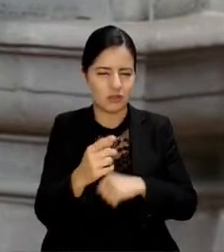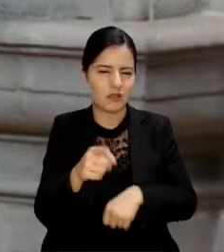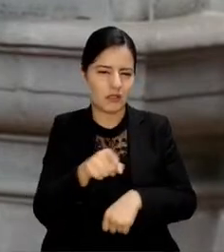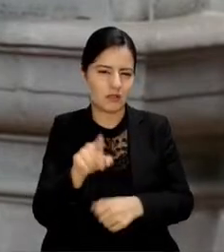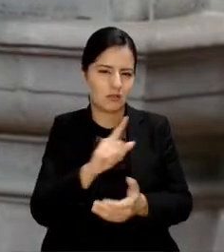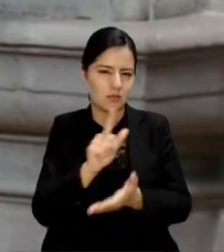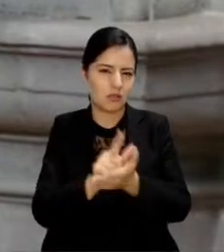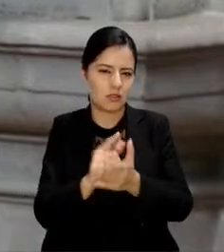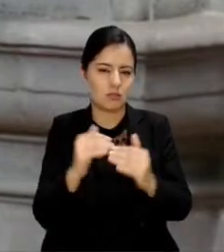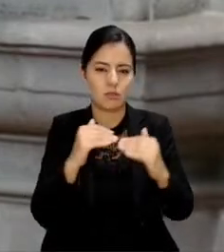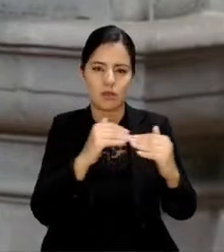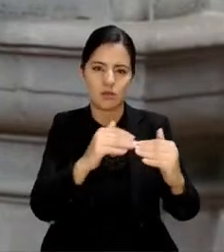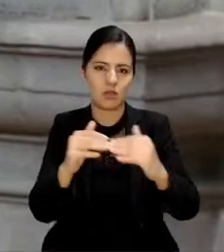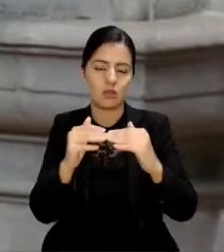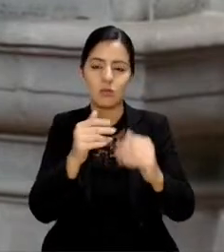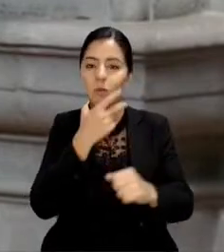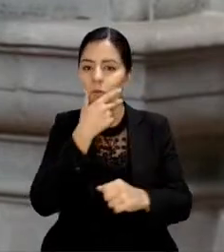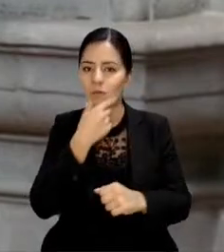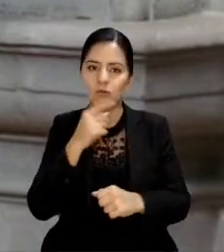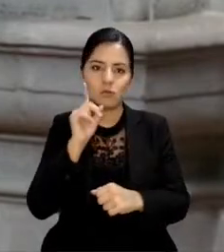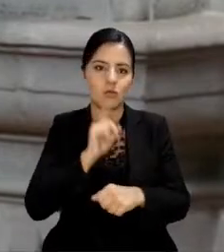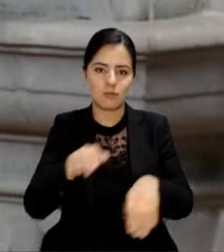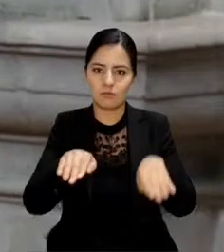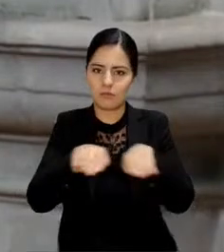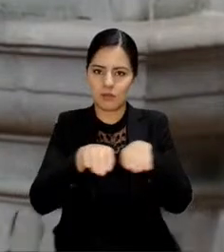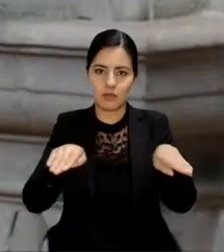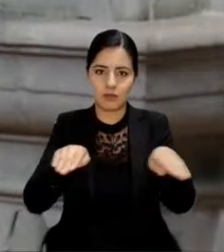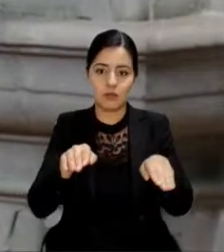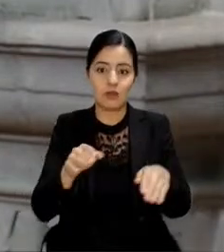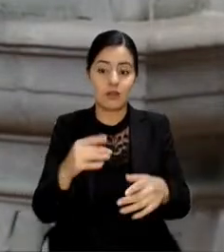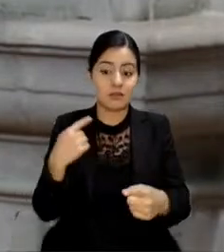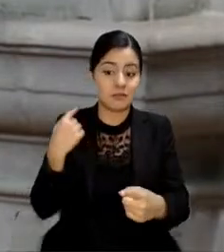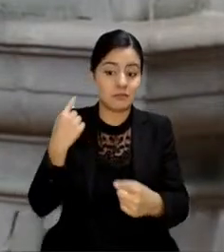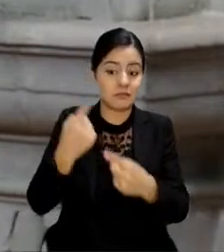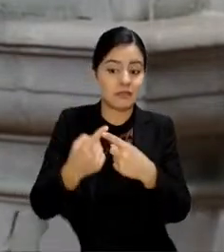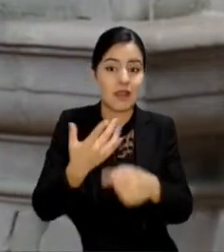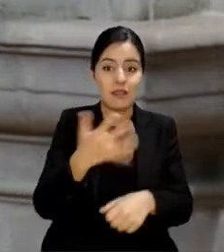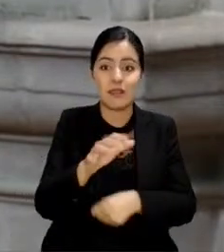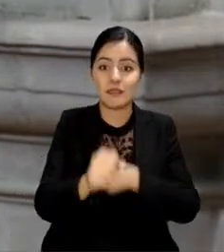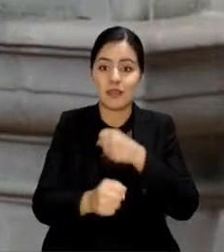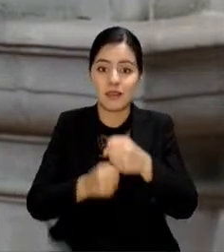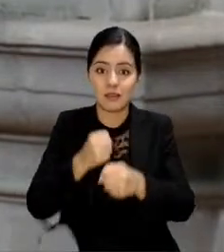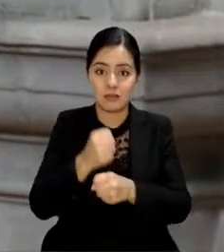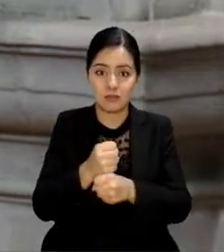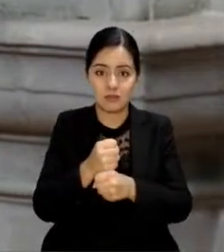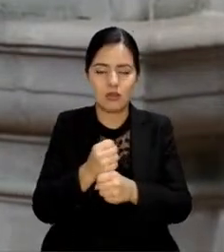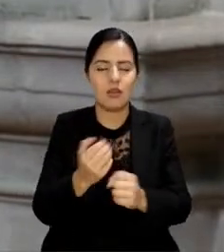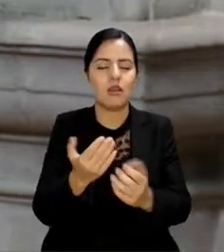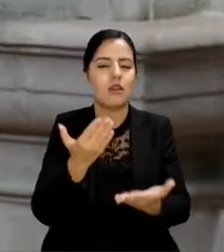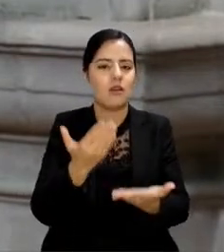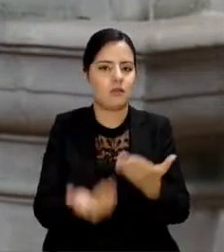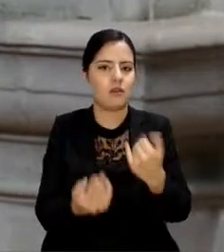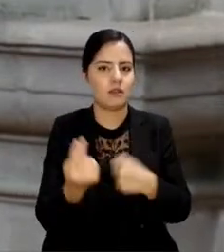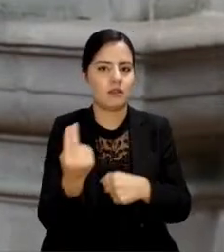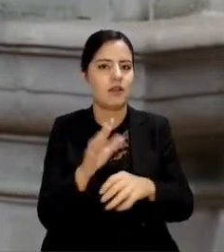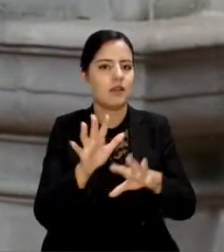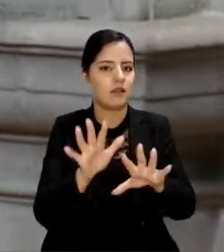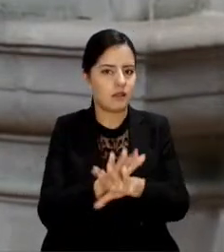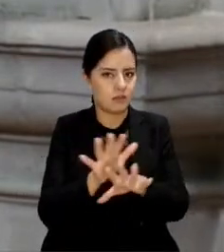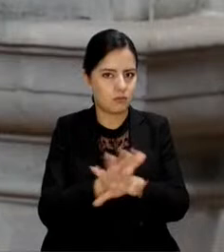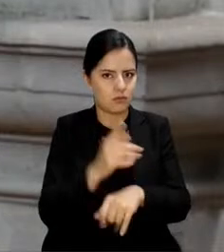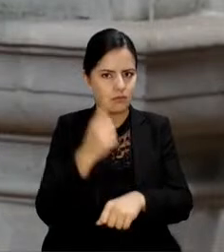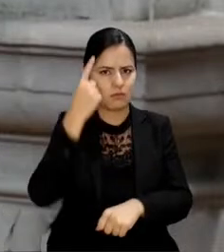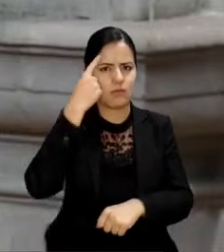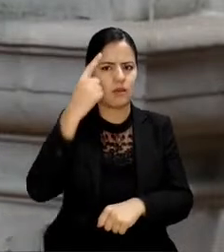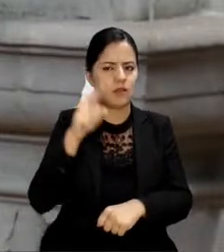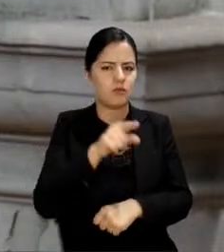se encuentra cumpliendo su 10º aniversario, por lo cual merece una reforma integral para materializar la transversalización de la